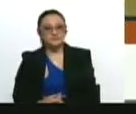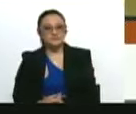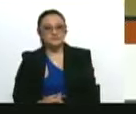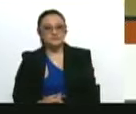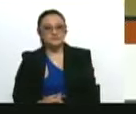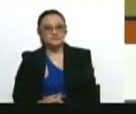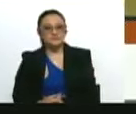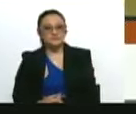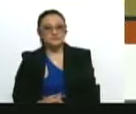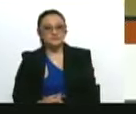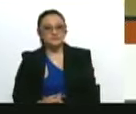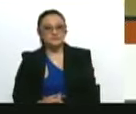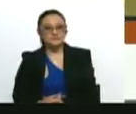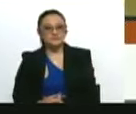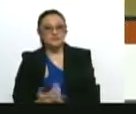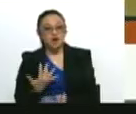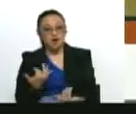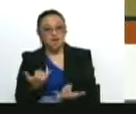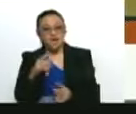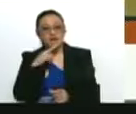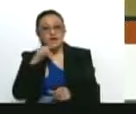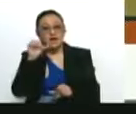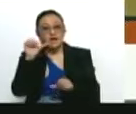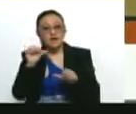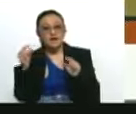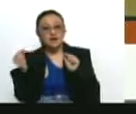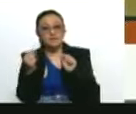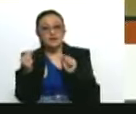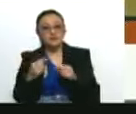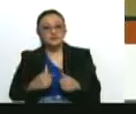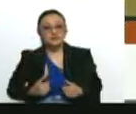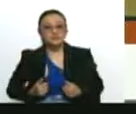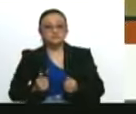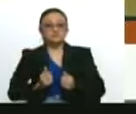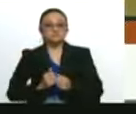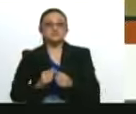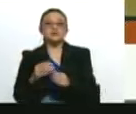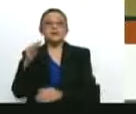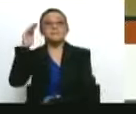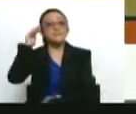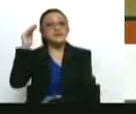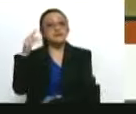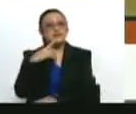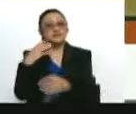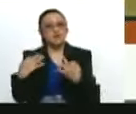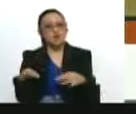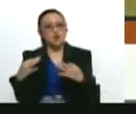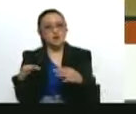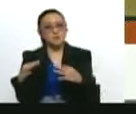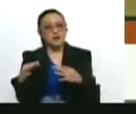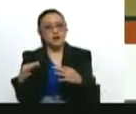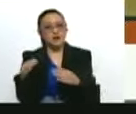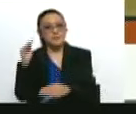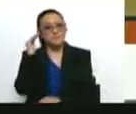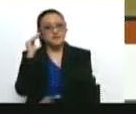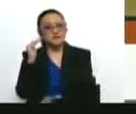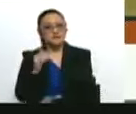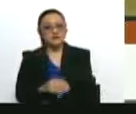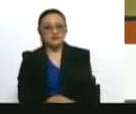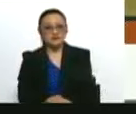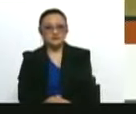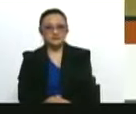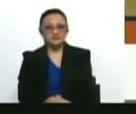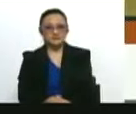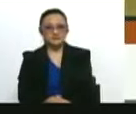Se está hablando con militares y eso es normal, dice este. Este hablará con los militares que habla con el sargento